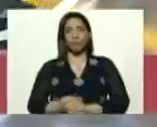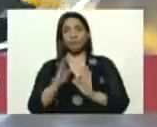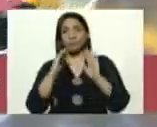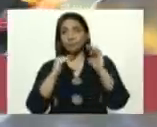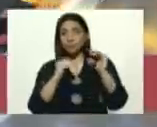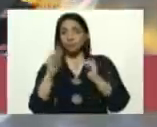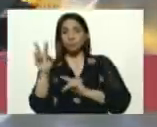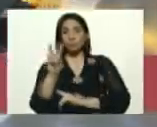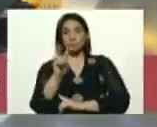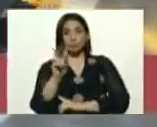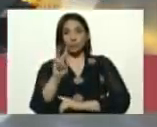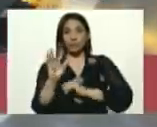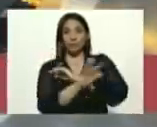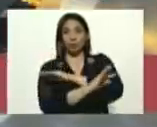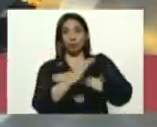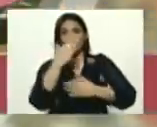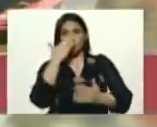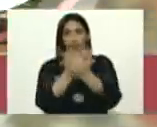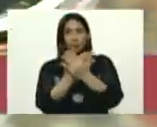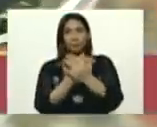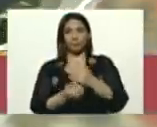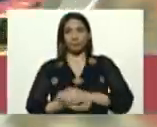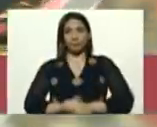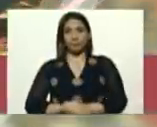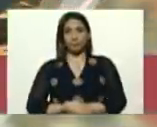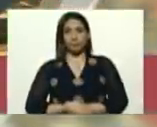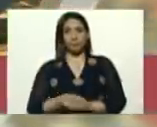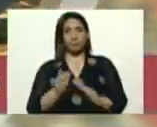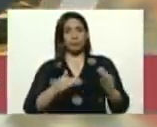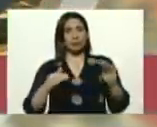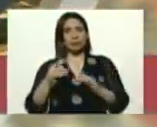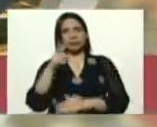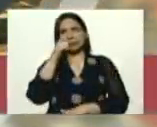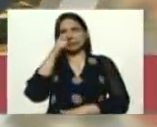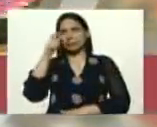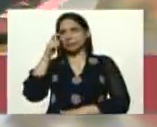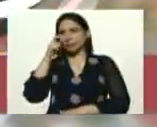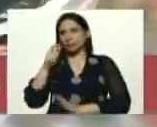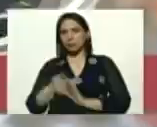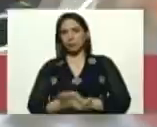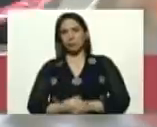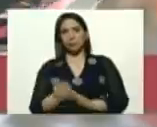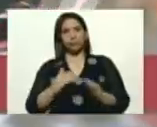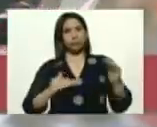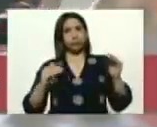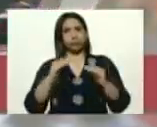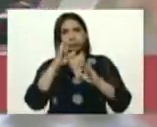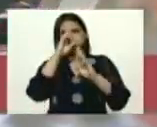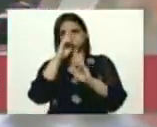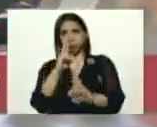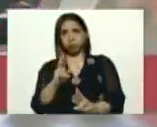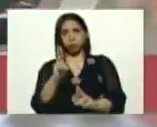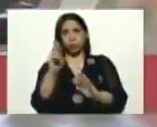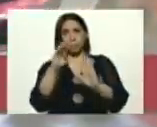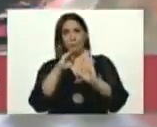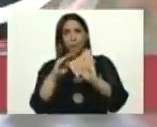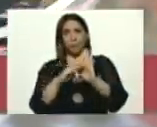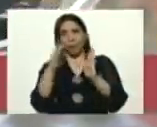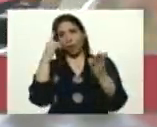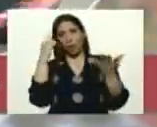Atención Venezuela, la frontera. Máxima vigilancia, máximo respeto de los